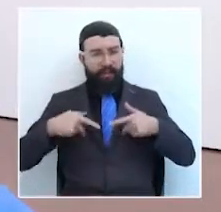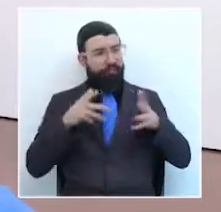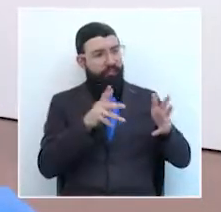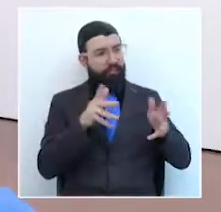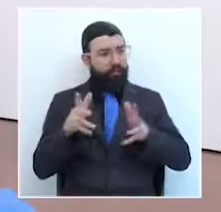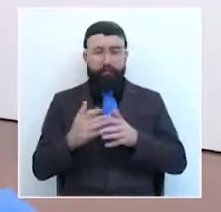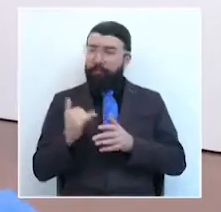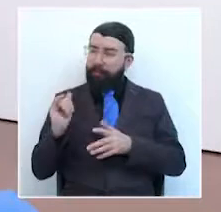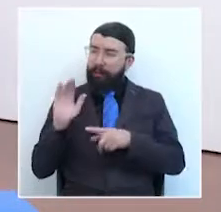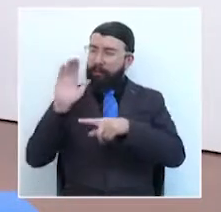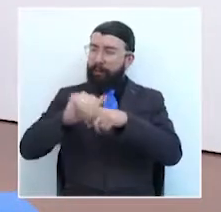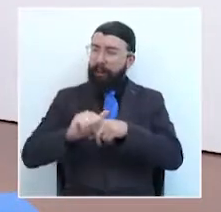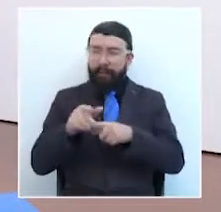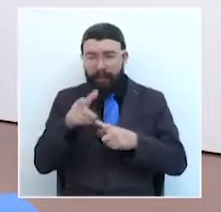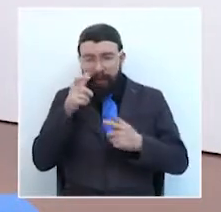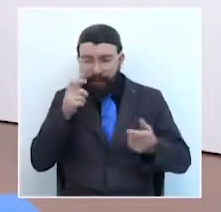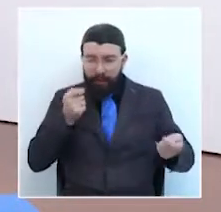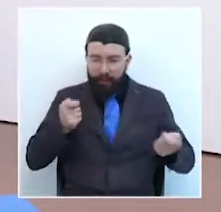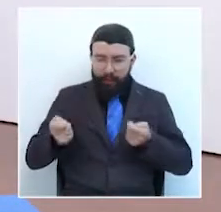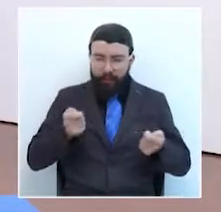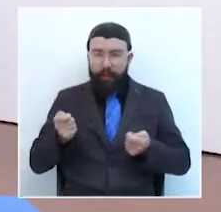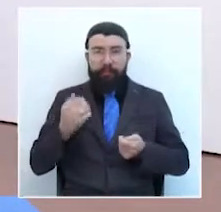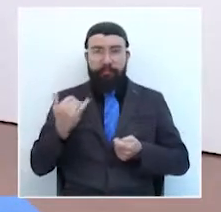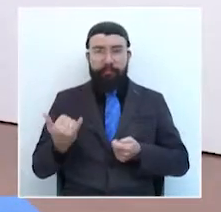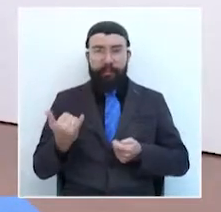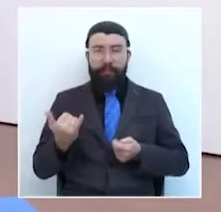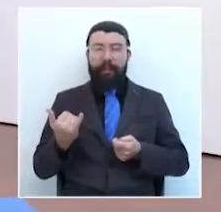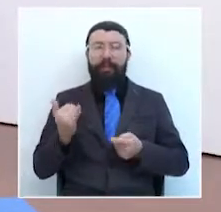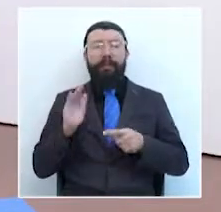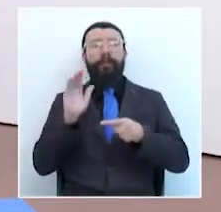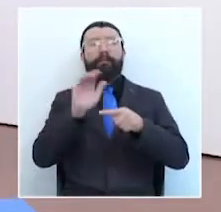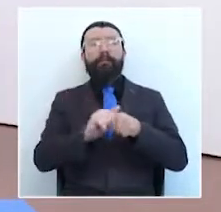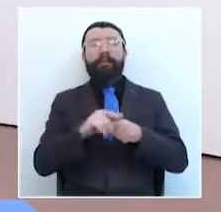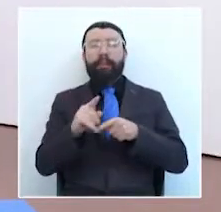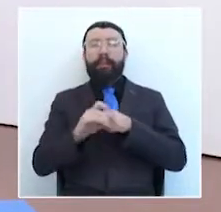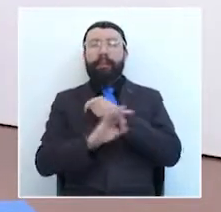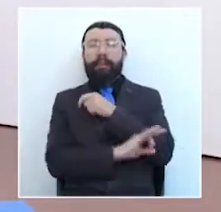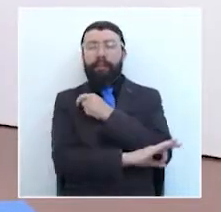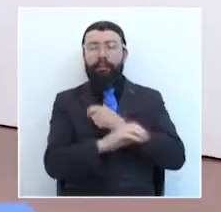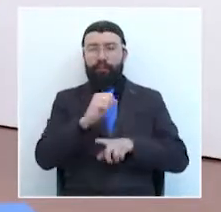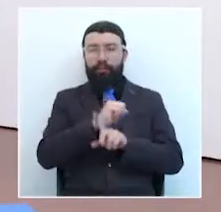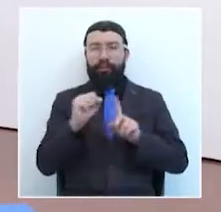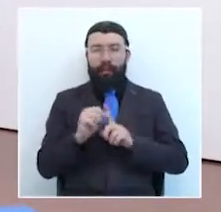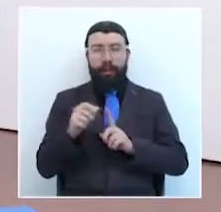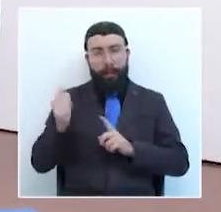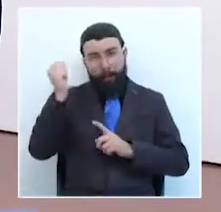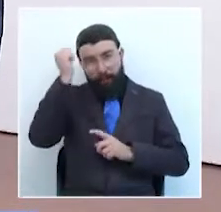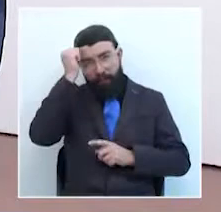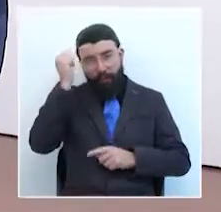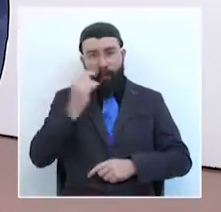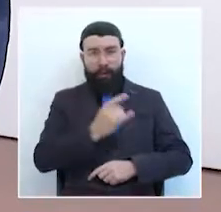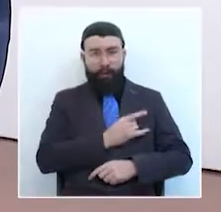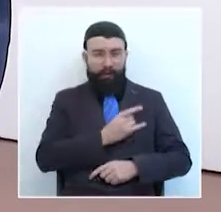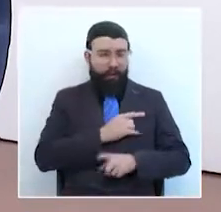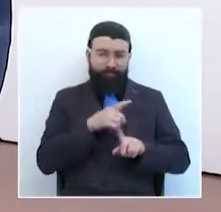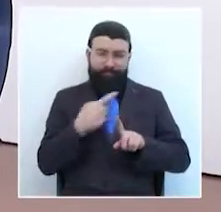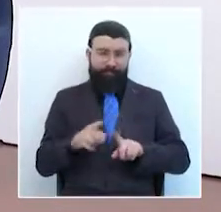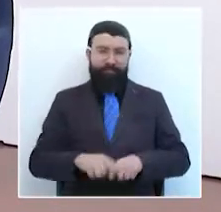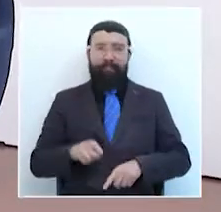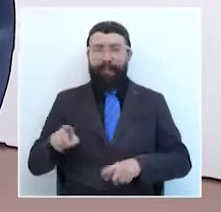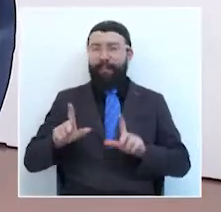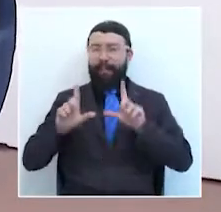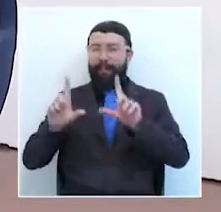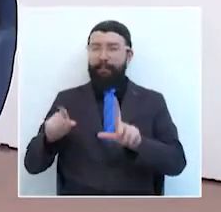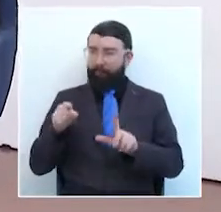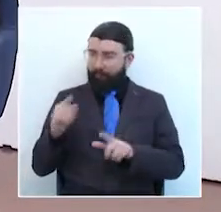estratégica de gestión humana e intervención psicosocial docente universitaria entre otras pues doctora